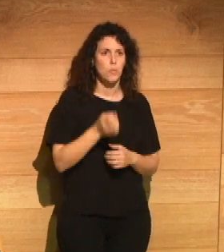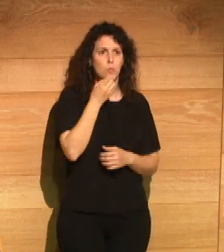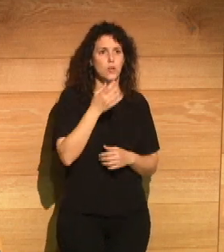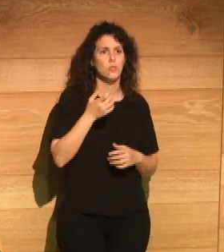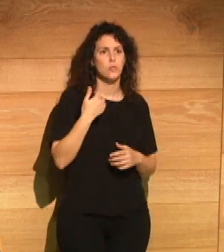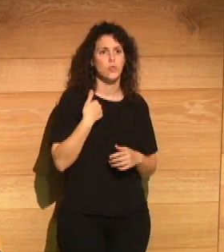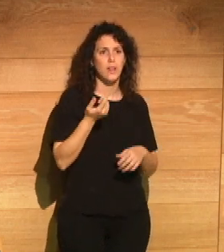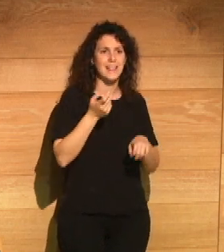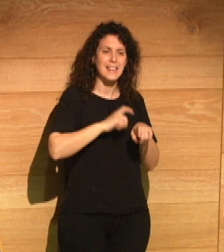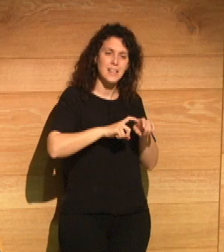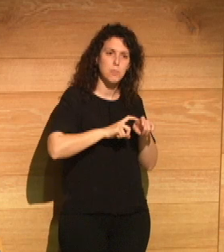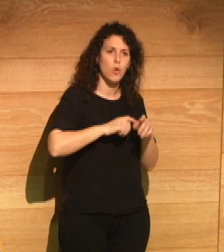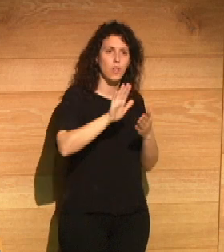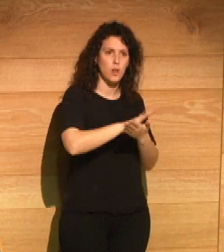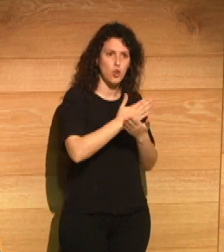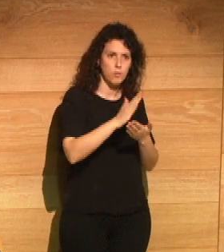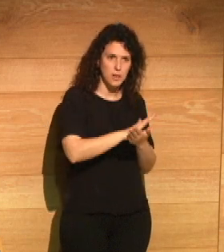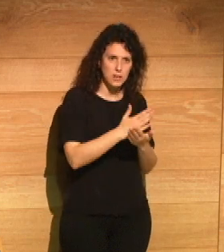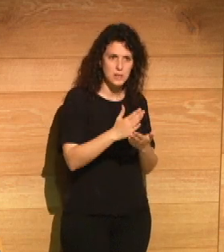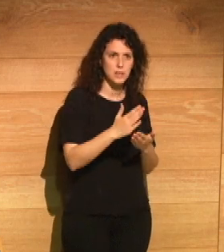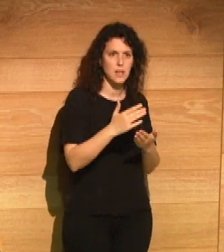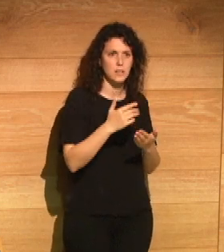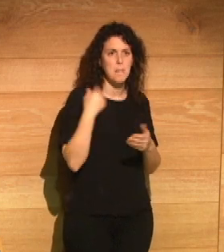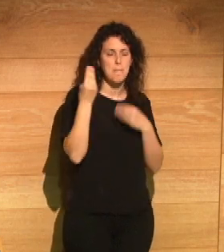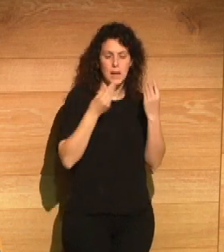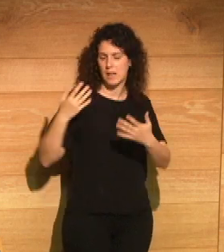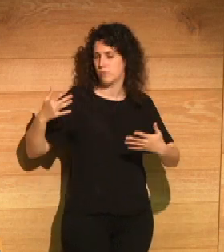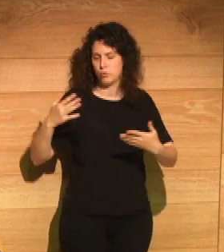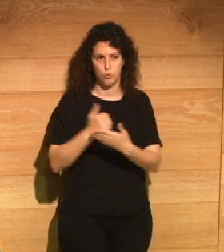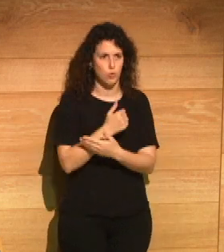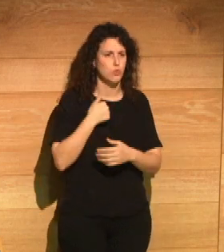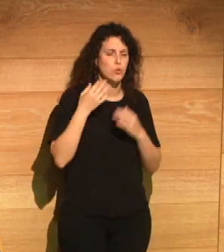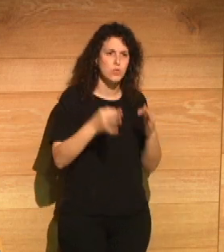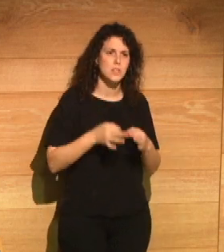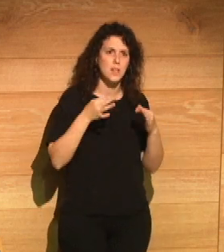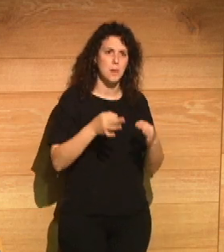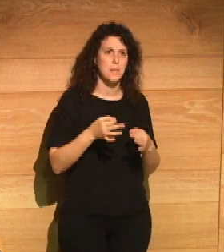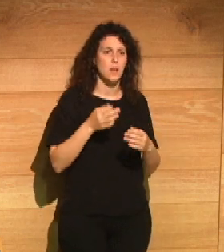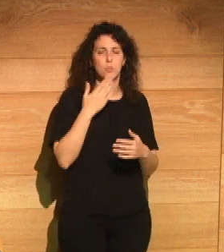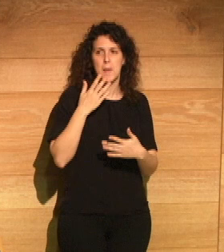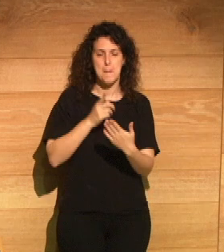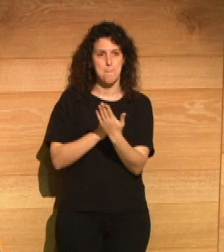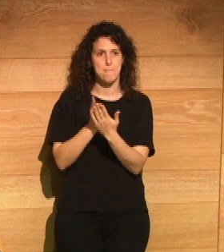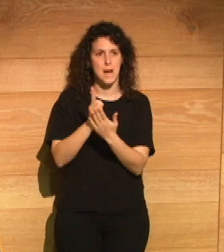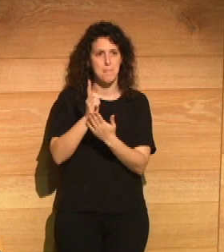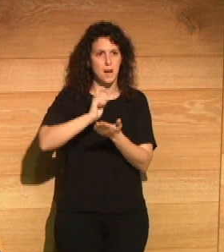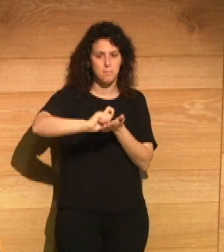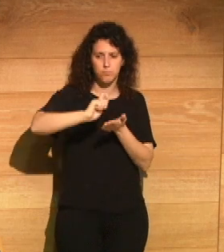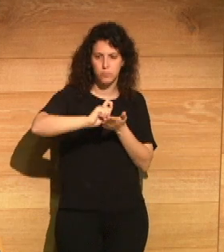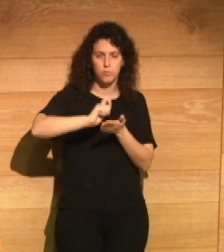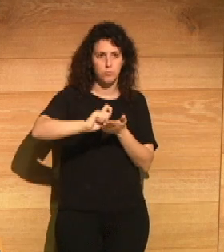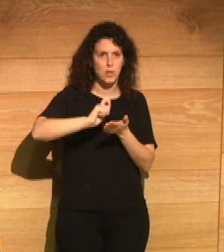soy ese tipo de novelista que planea todo. Yo siempre tengo un mapa escrito en una